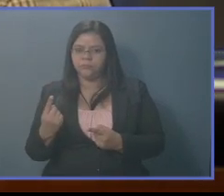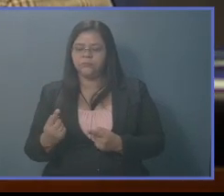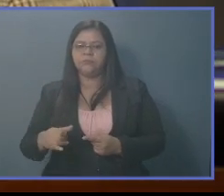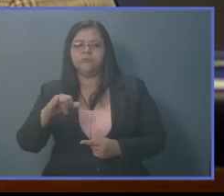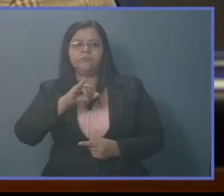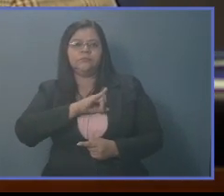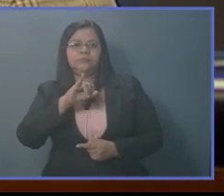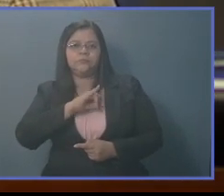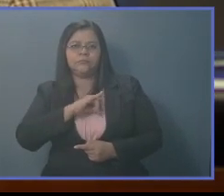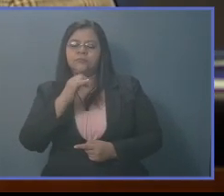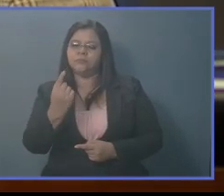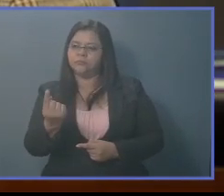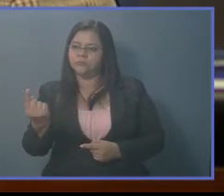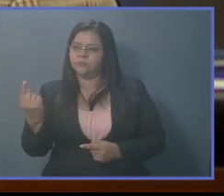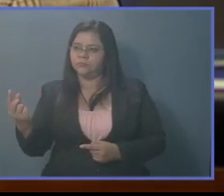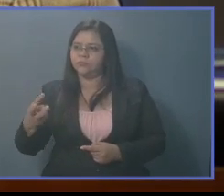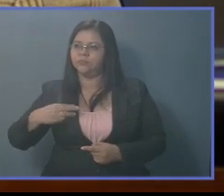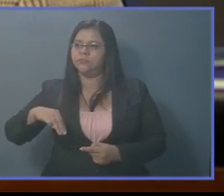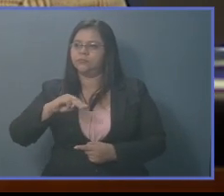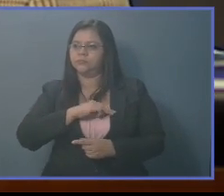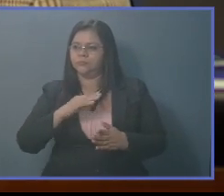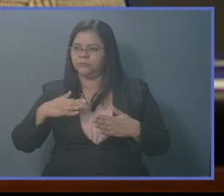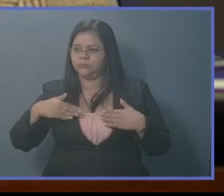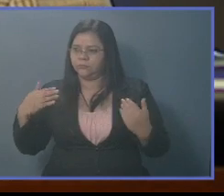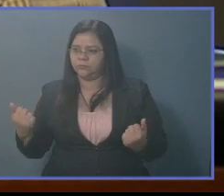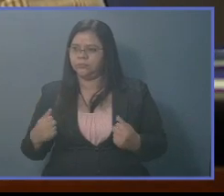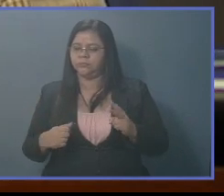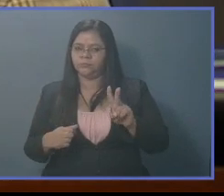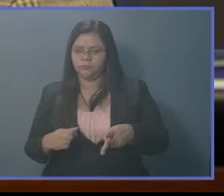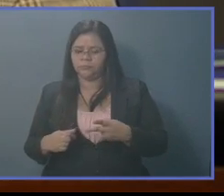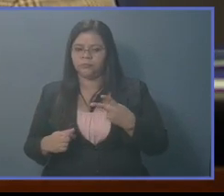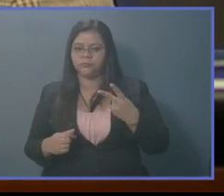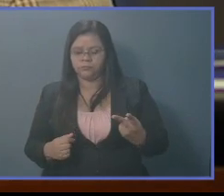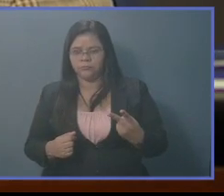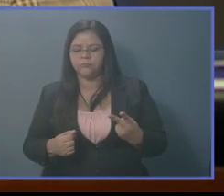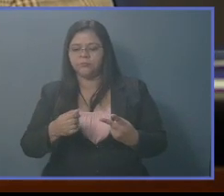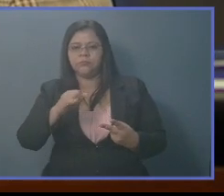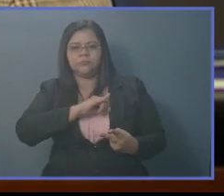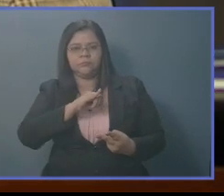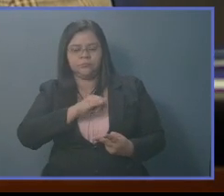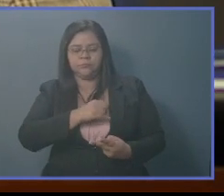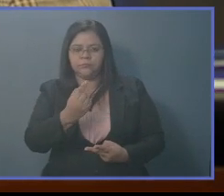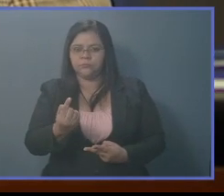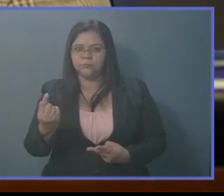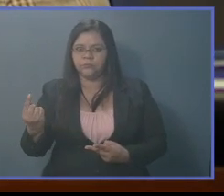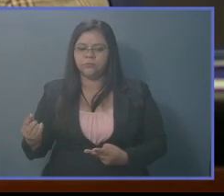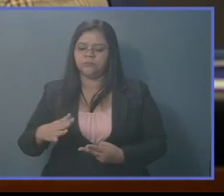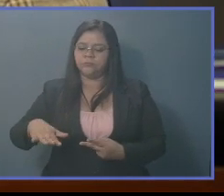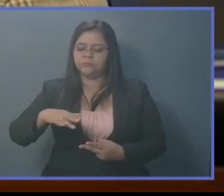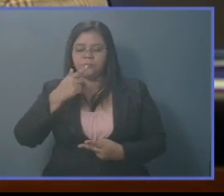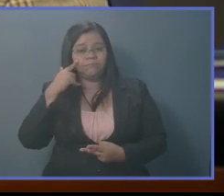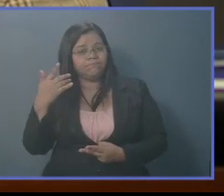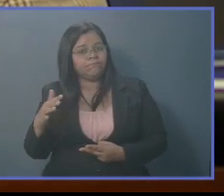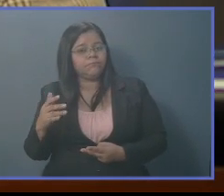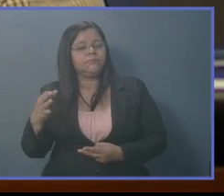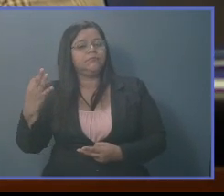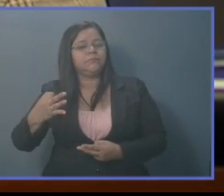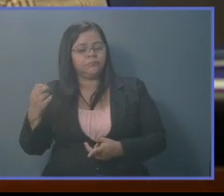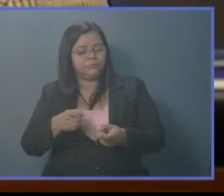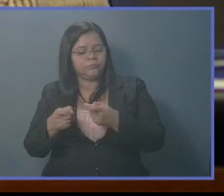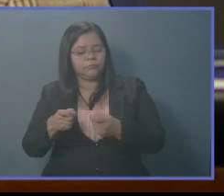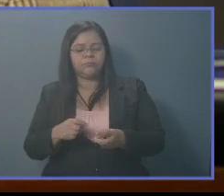identificación de la autoridad del Ministerio de Salud que emite la resolución. 2. La identificación de la población territorial calificada como zona epidémica sujeta a control